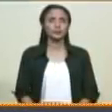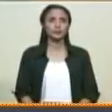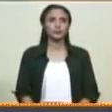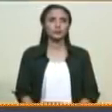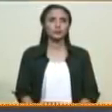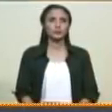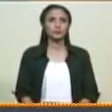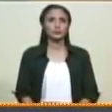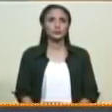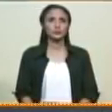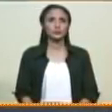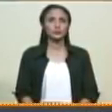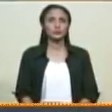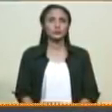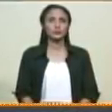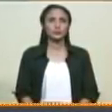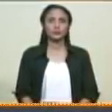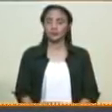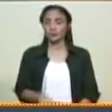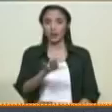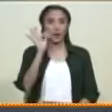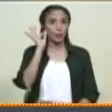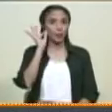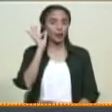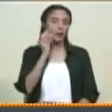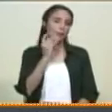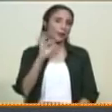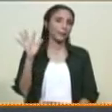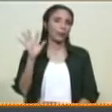Claro. Las mujeres,